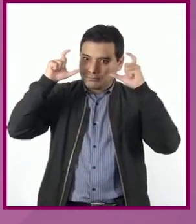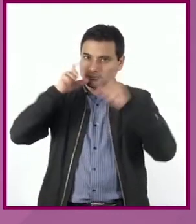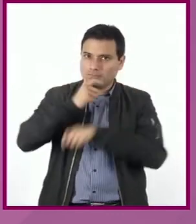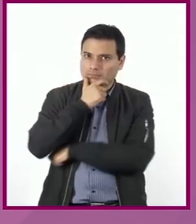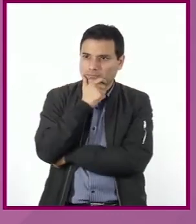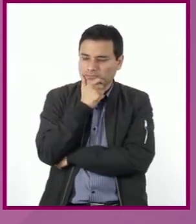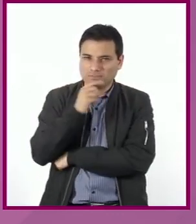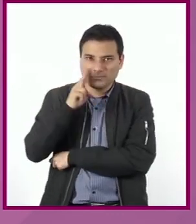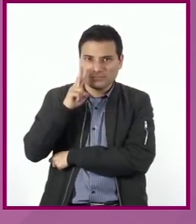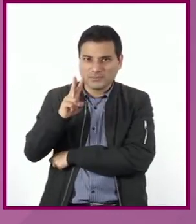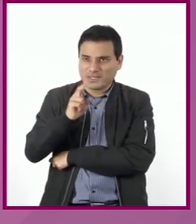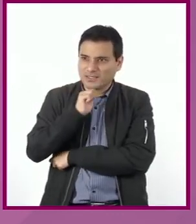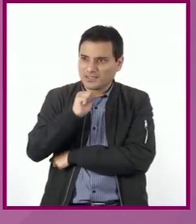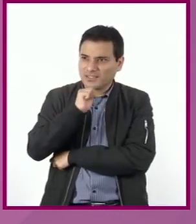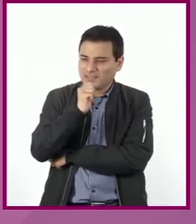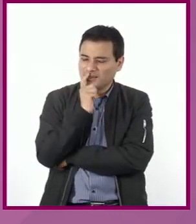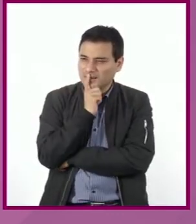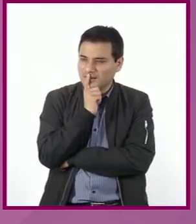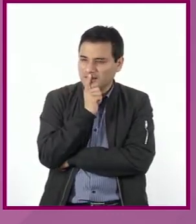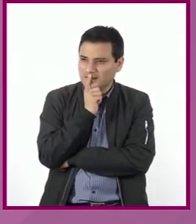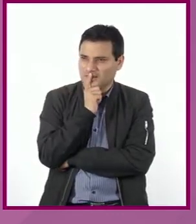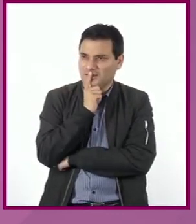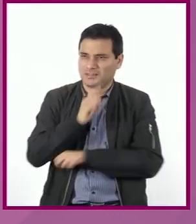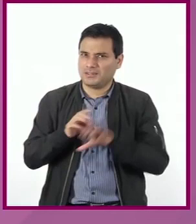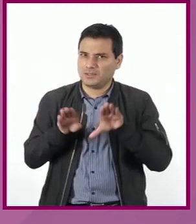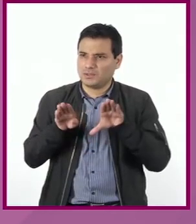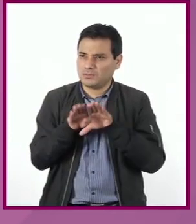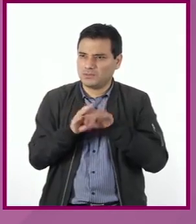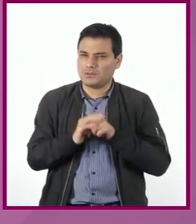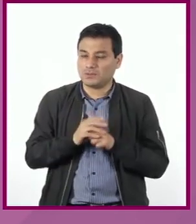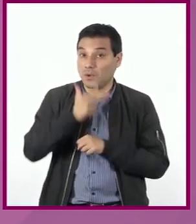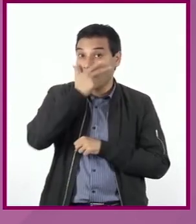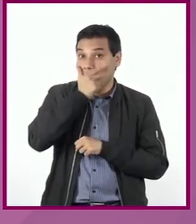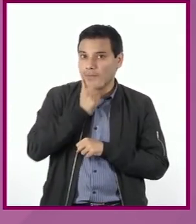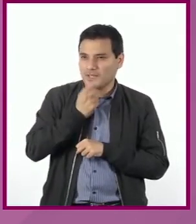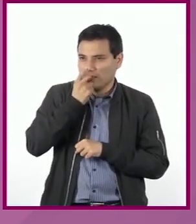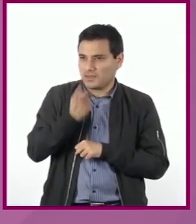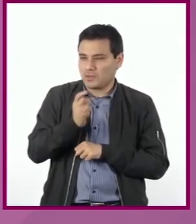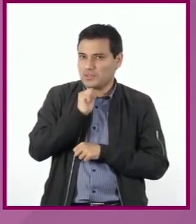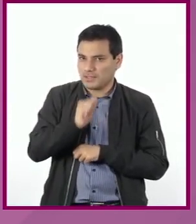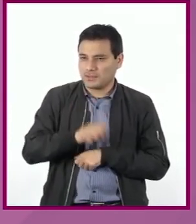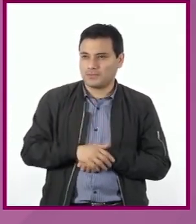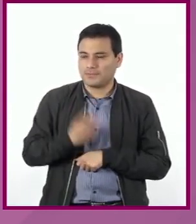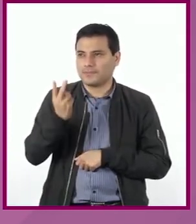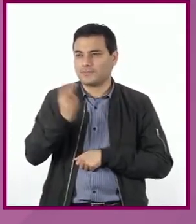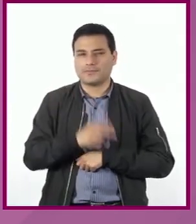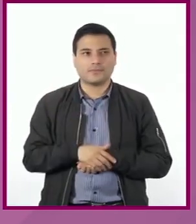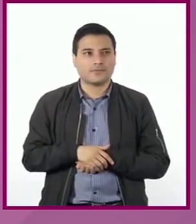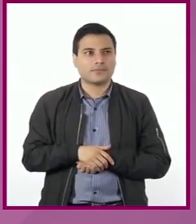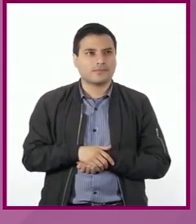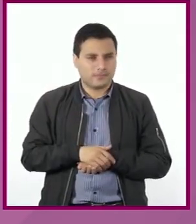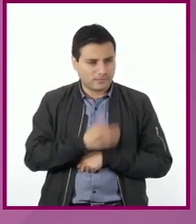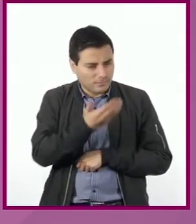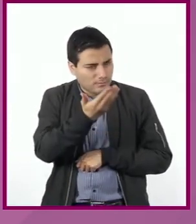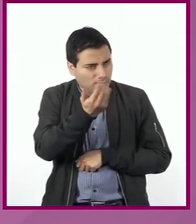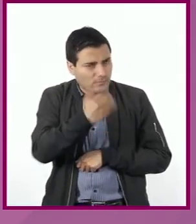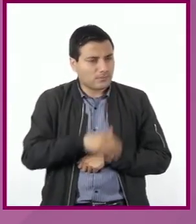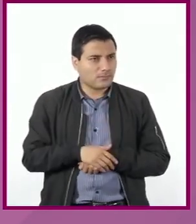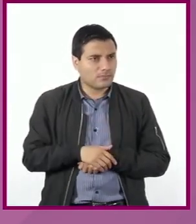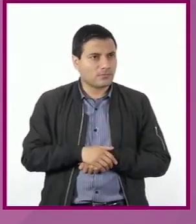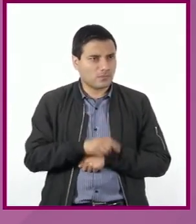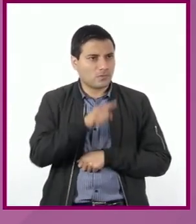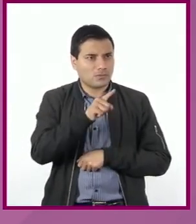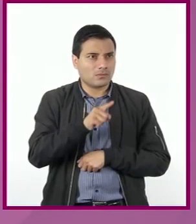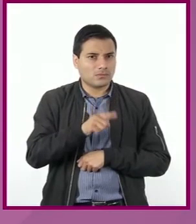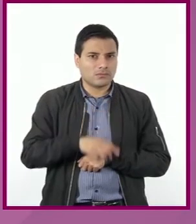veo nada. Sin embargo, no soltó palabra. Los 2 fulleros le rogaron que se acercase y le preguntaron